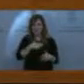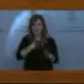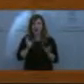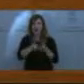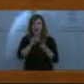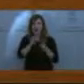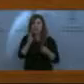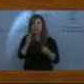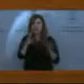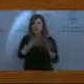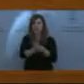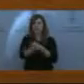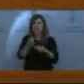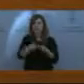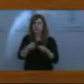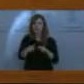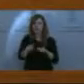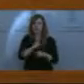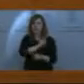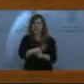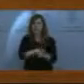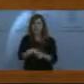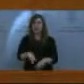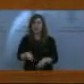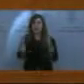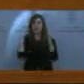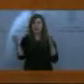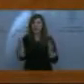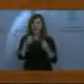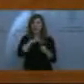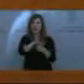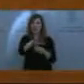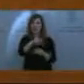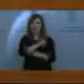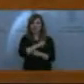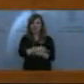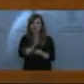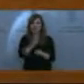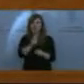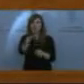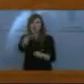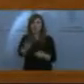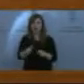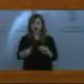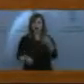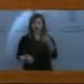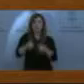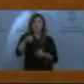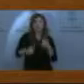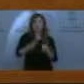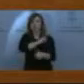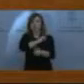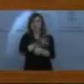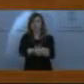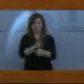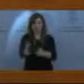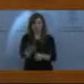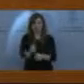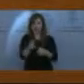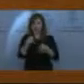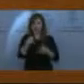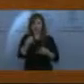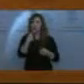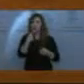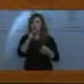Parlamentario Popular, es una política deportiva moderna, que es lo que es el ámbito del deporte, no el deporte del deportista de competición estrictamente dicho, aquí ya no es que lo diga